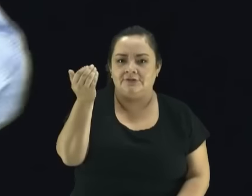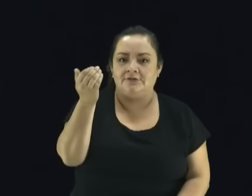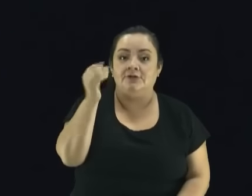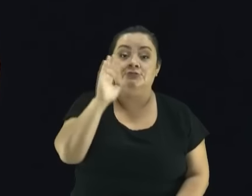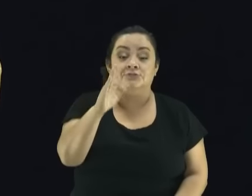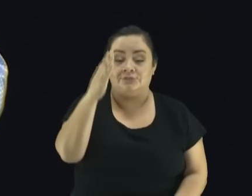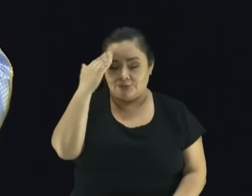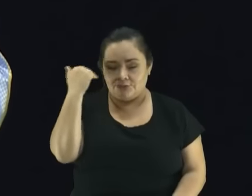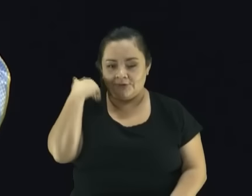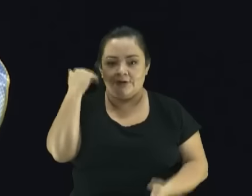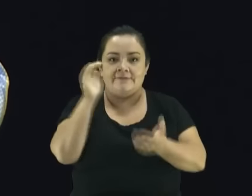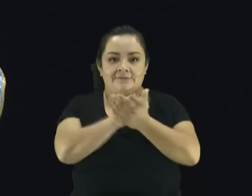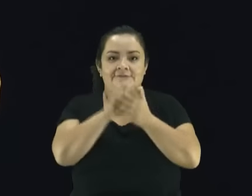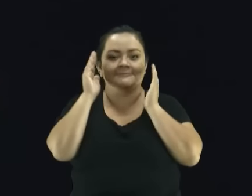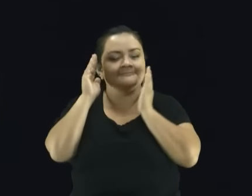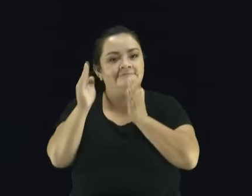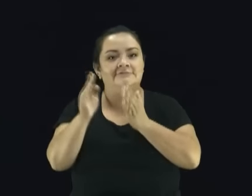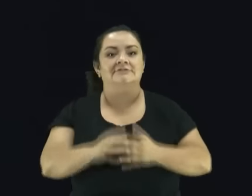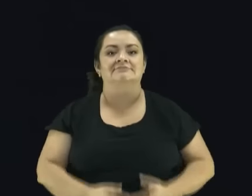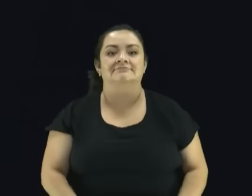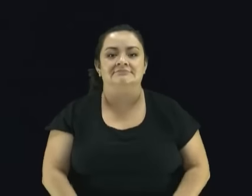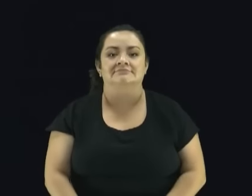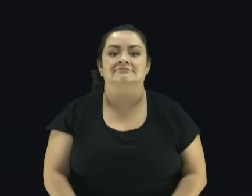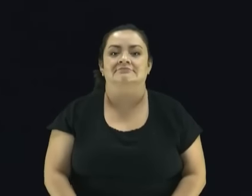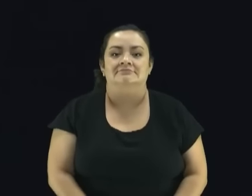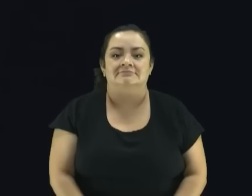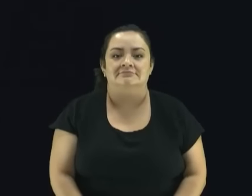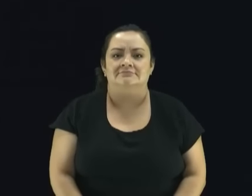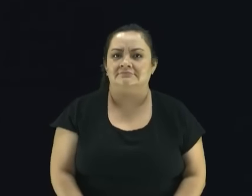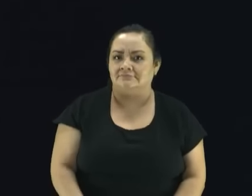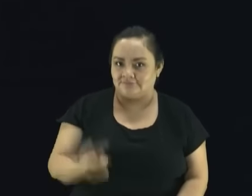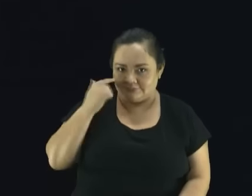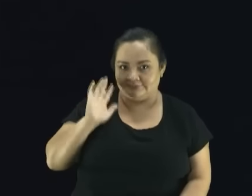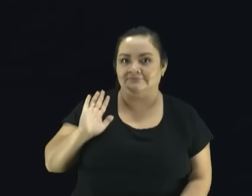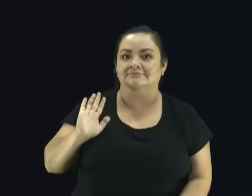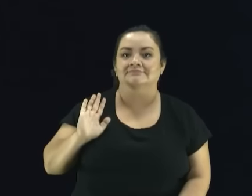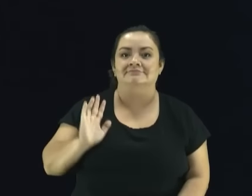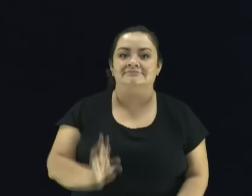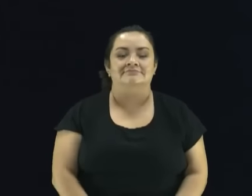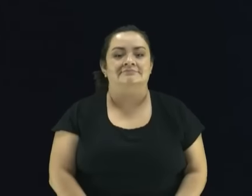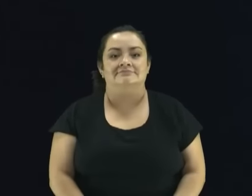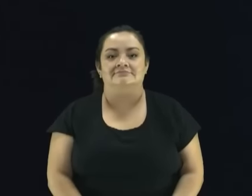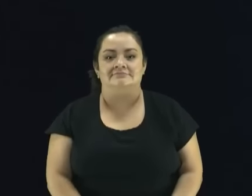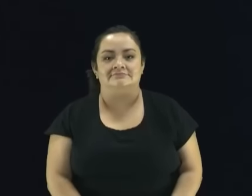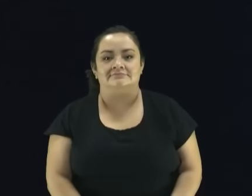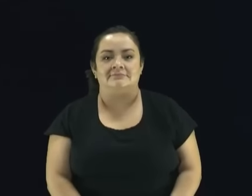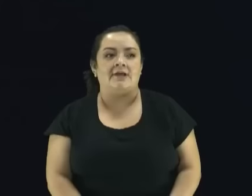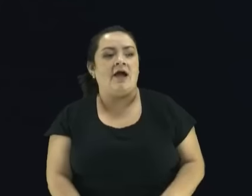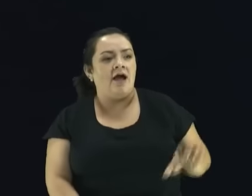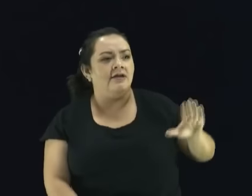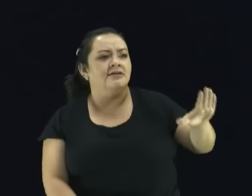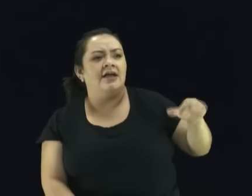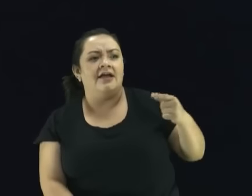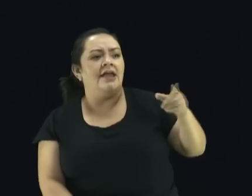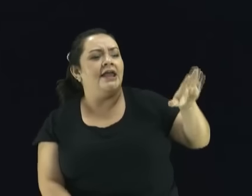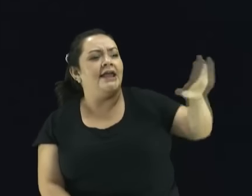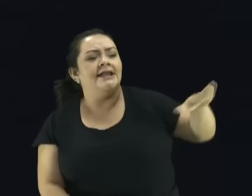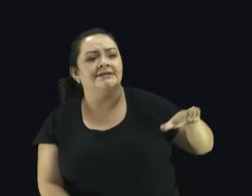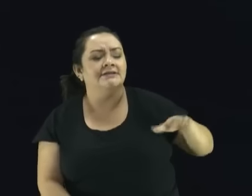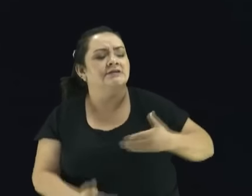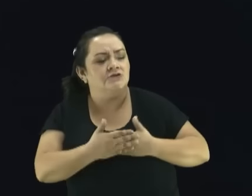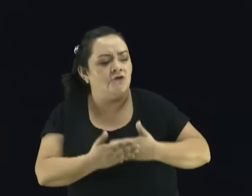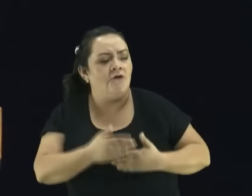en tu mujer va Ah que el fulano hermana el niño